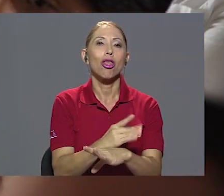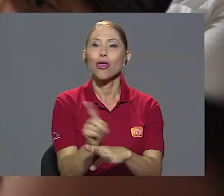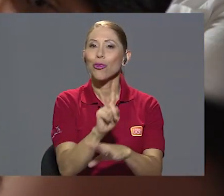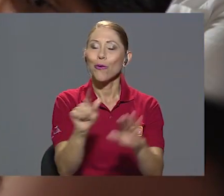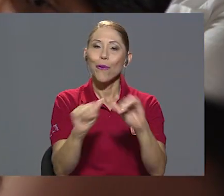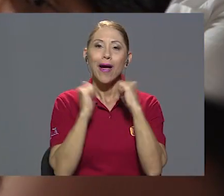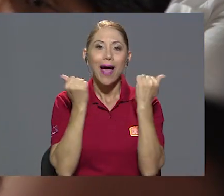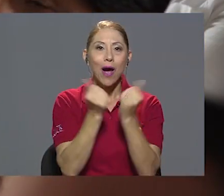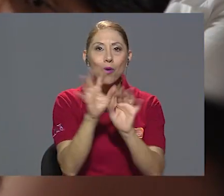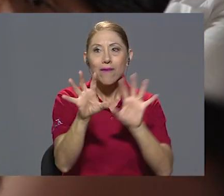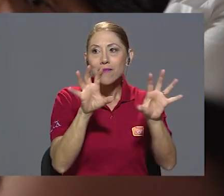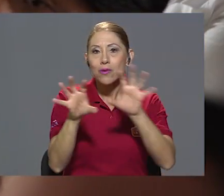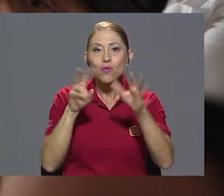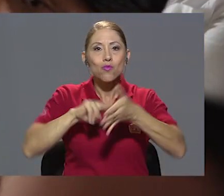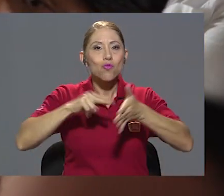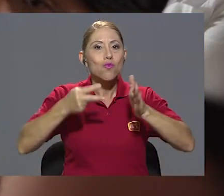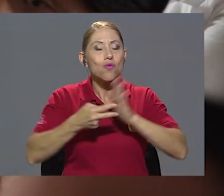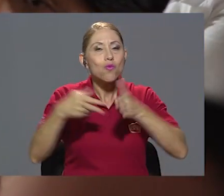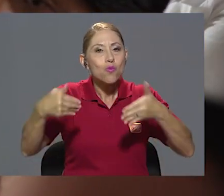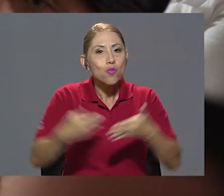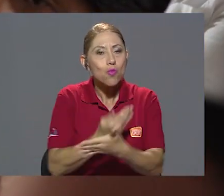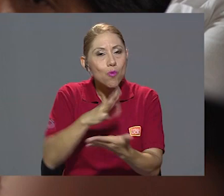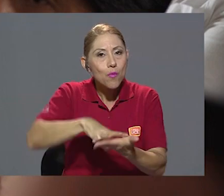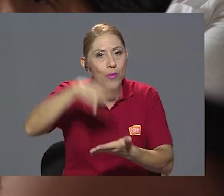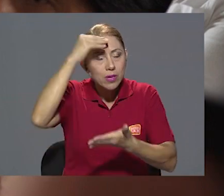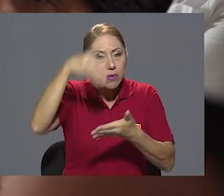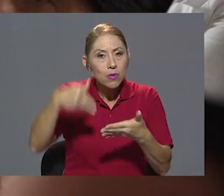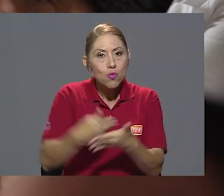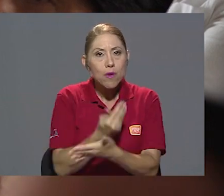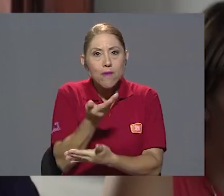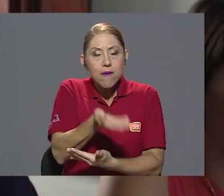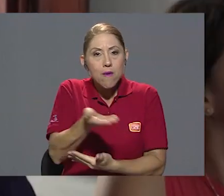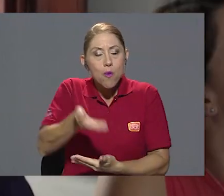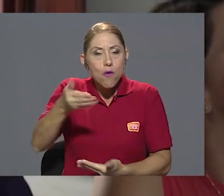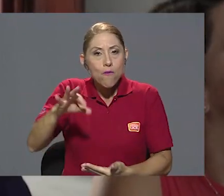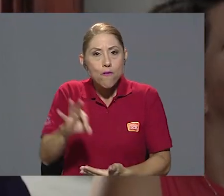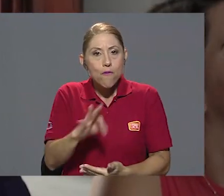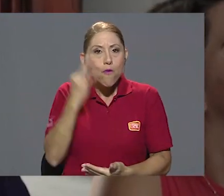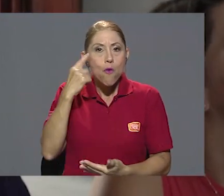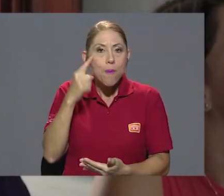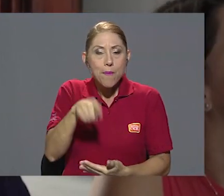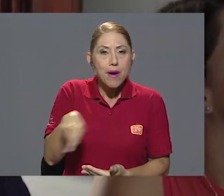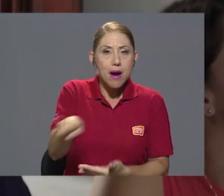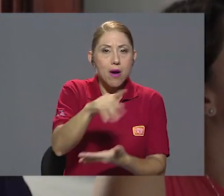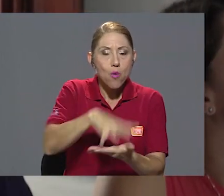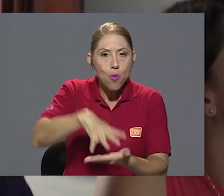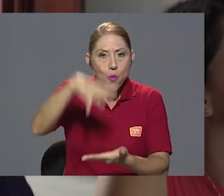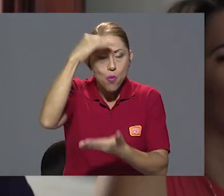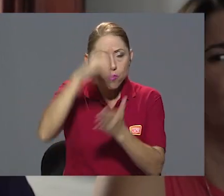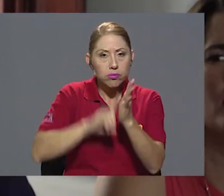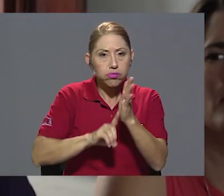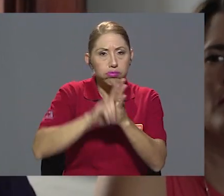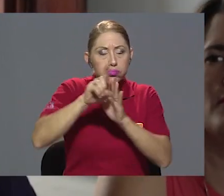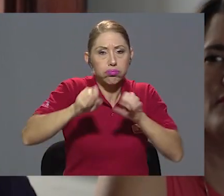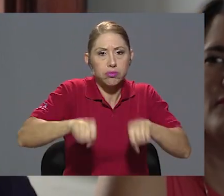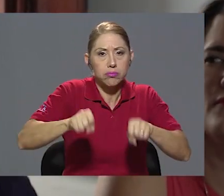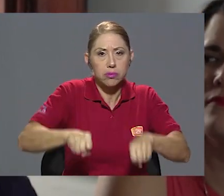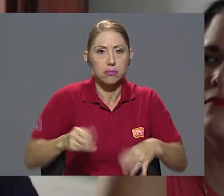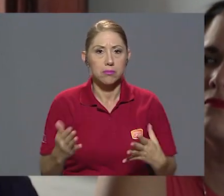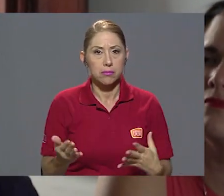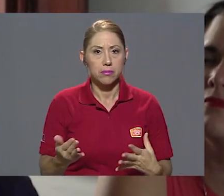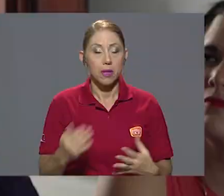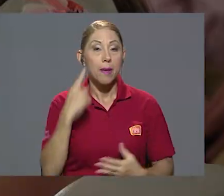para que los estudiantes realmente aprendan, se desarrollen y desarrollen todas sus aptitudes. Creo que para la universidad, en este momento, para